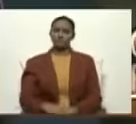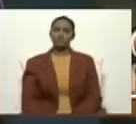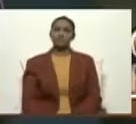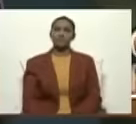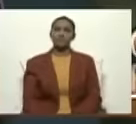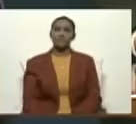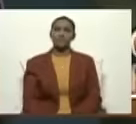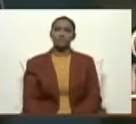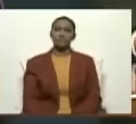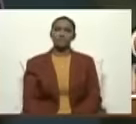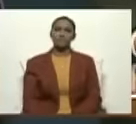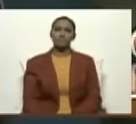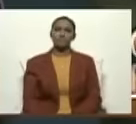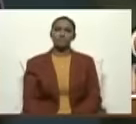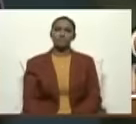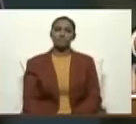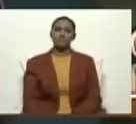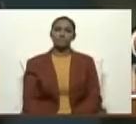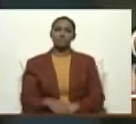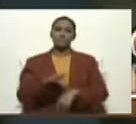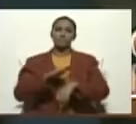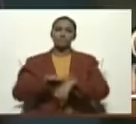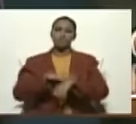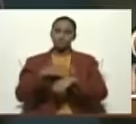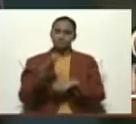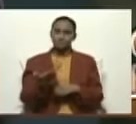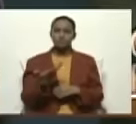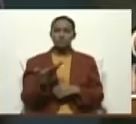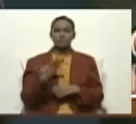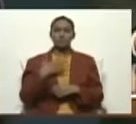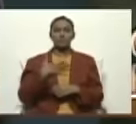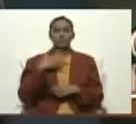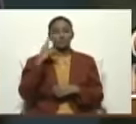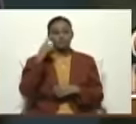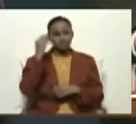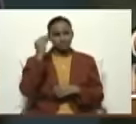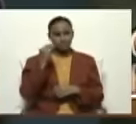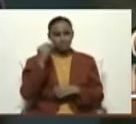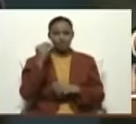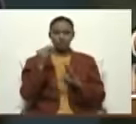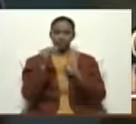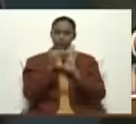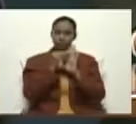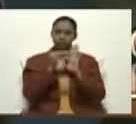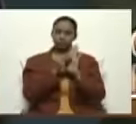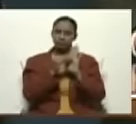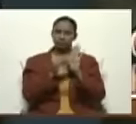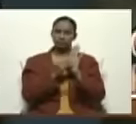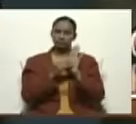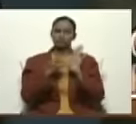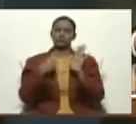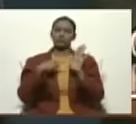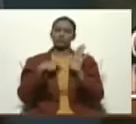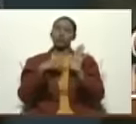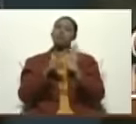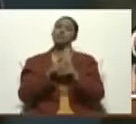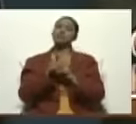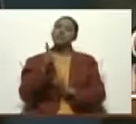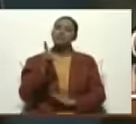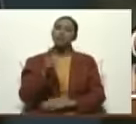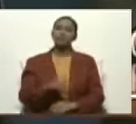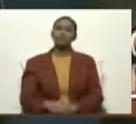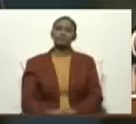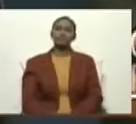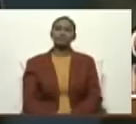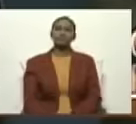de nuestra institución en la gestión que estamos desarrollando, que la justicia tiene que estar de